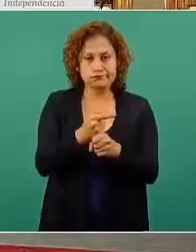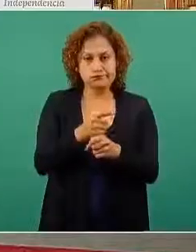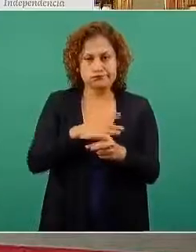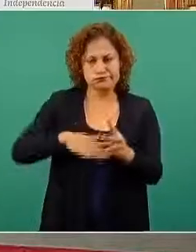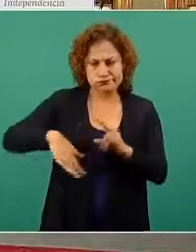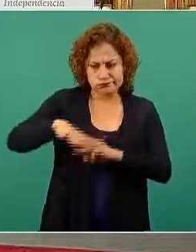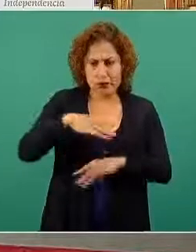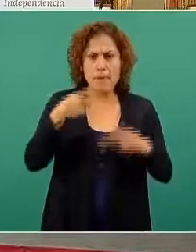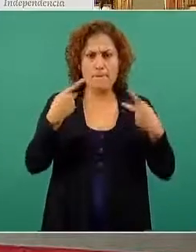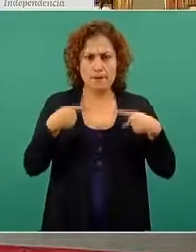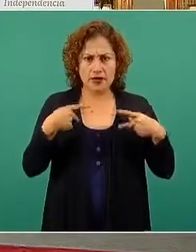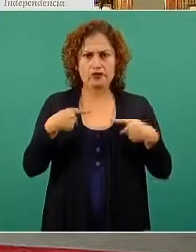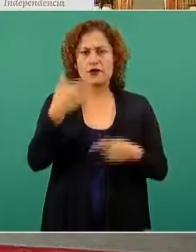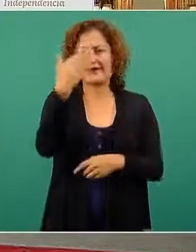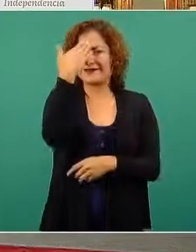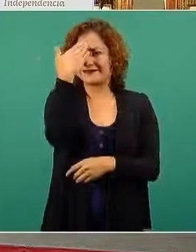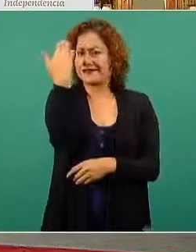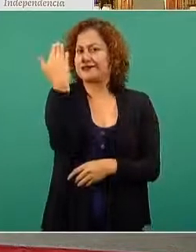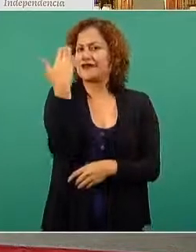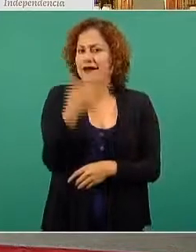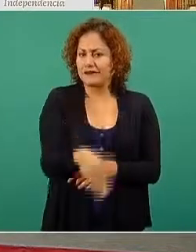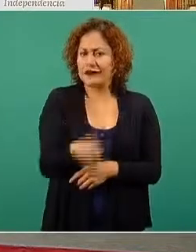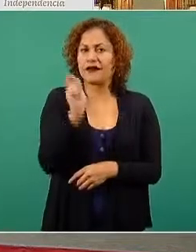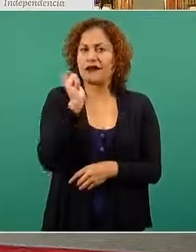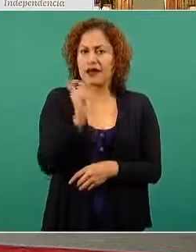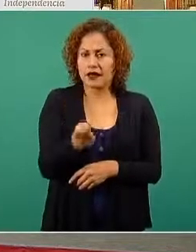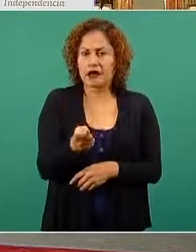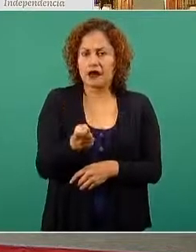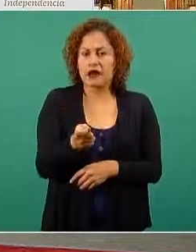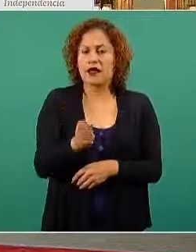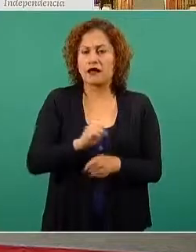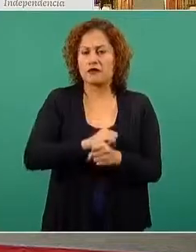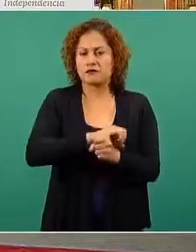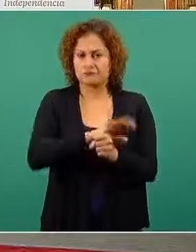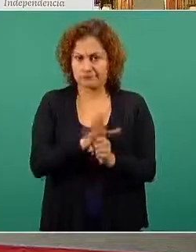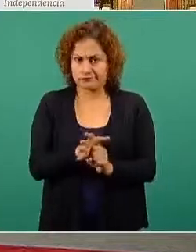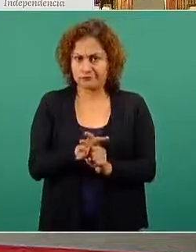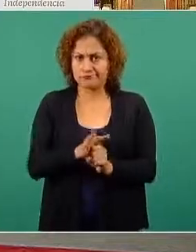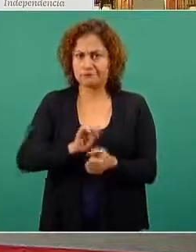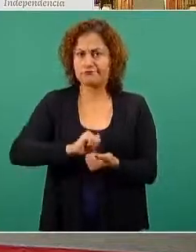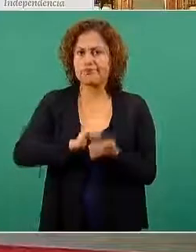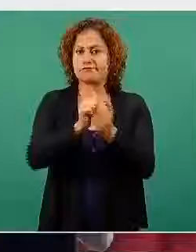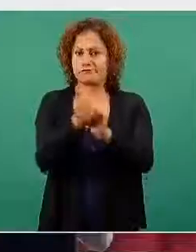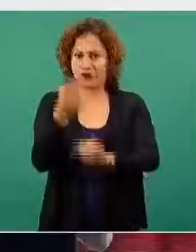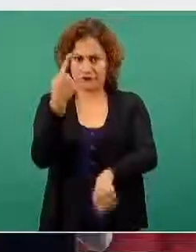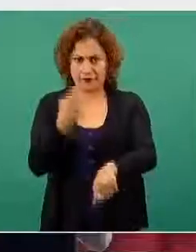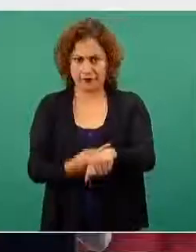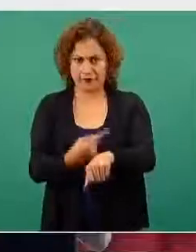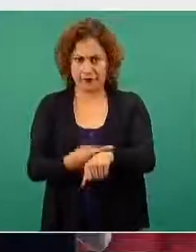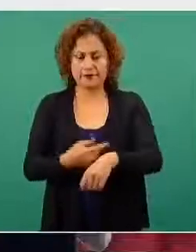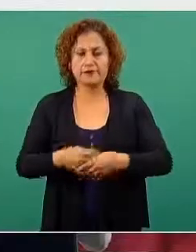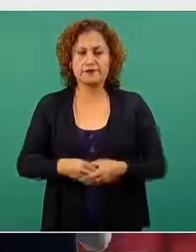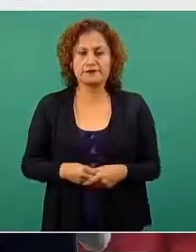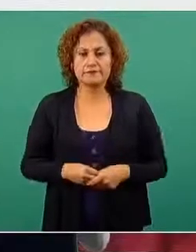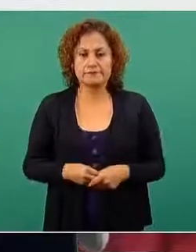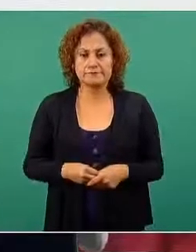este proceso en cuanto a su etiopatogenia del coronavirus como enfermedad. Y